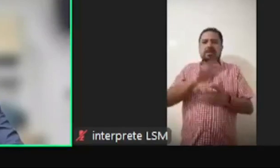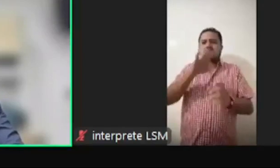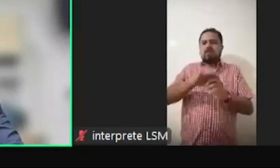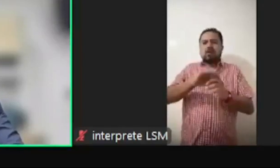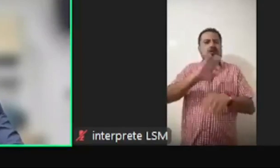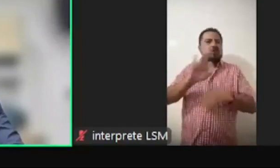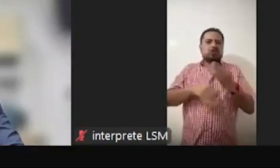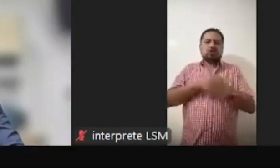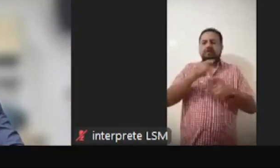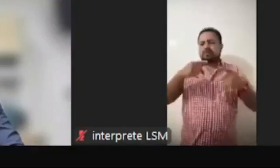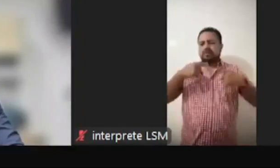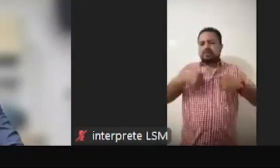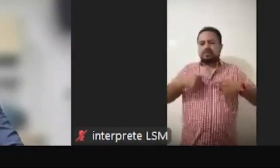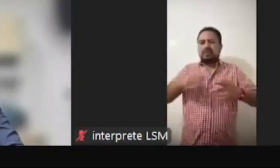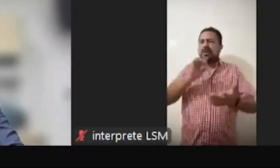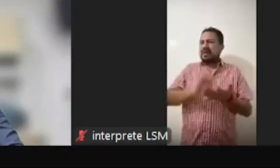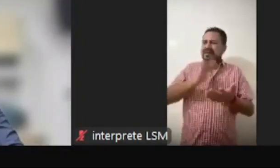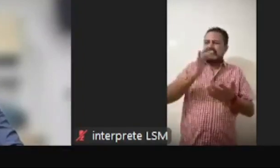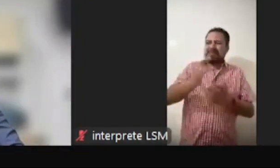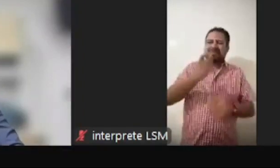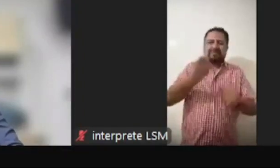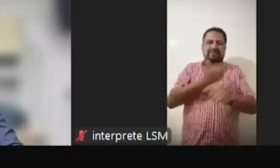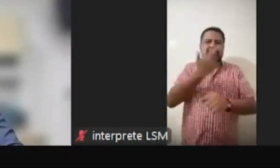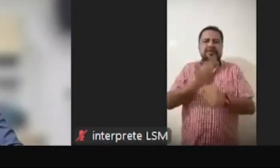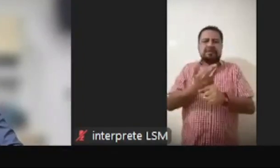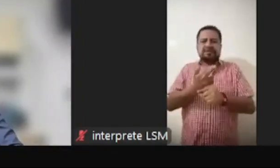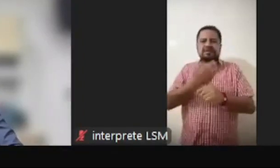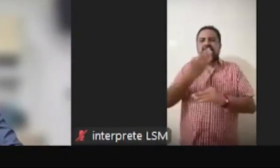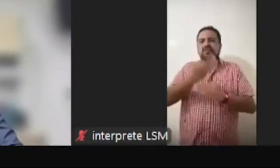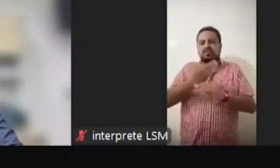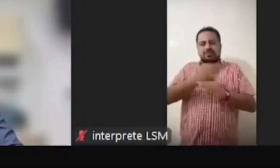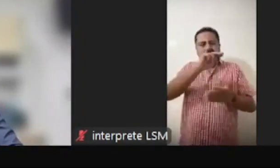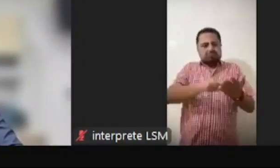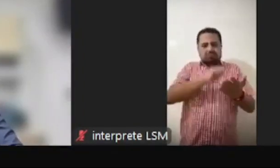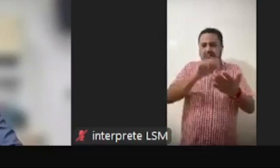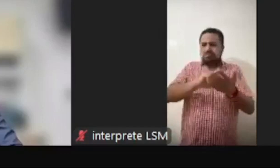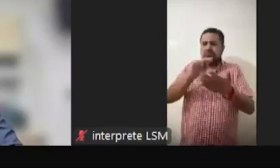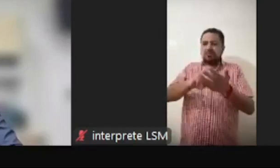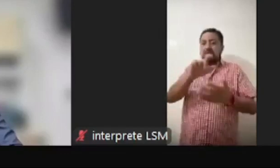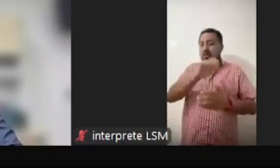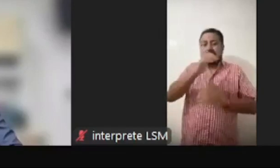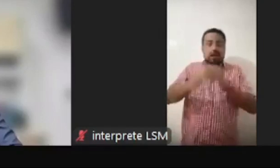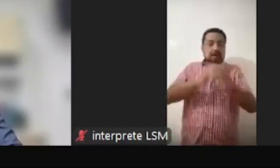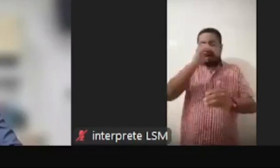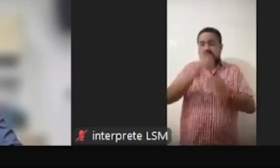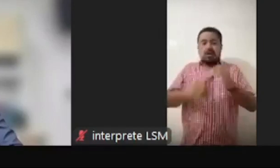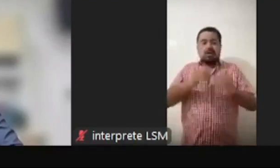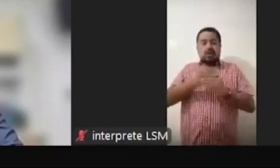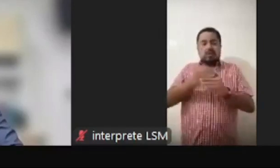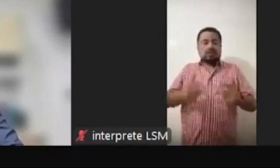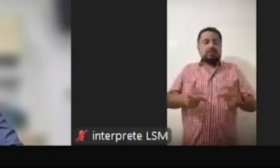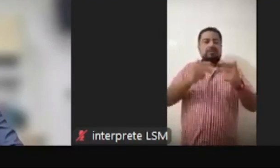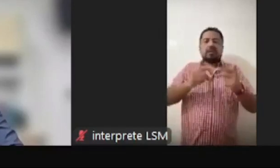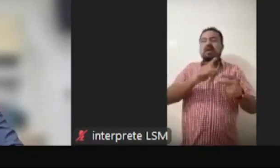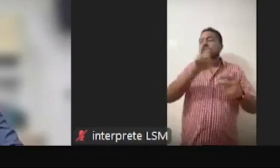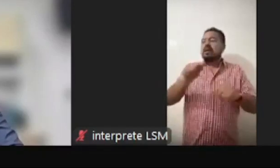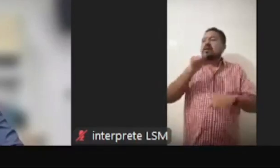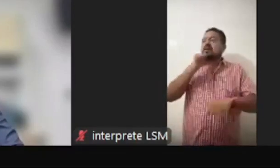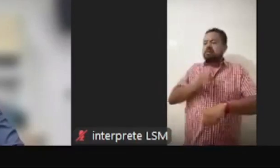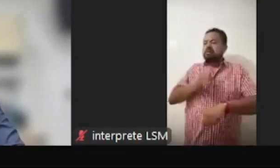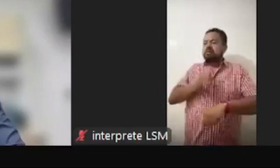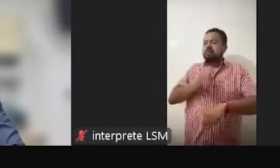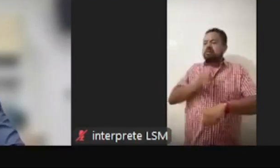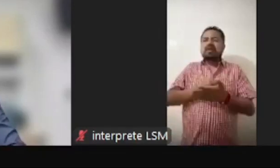votos. Gracias, secretario. Sírvase recabar las firmas a la conclusión de esta sesión y en consecuencia notificarlo como en